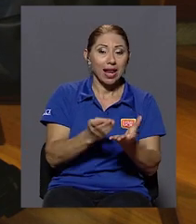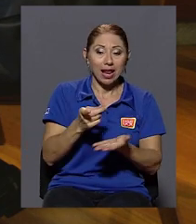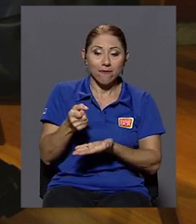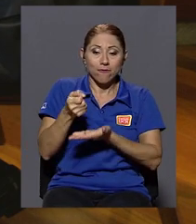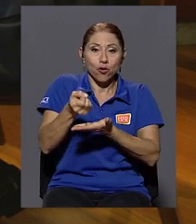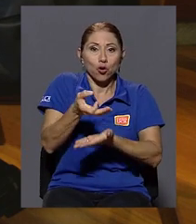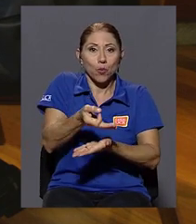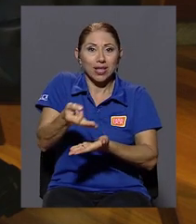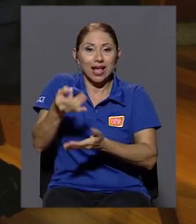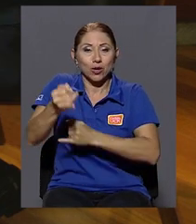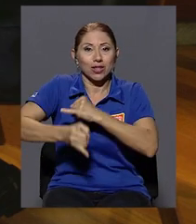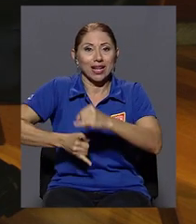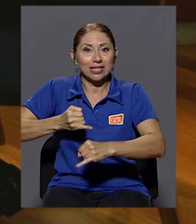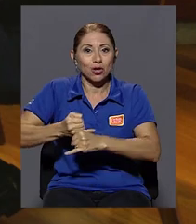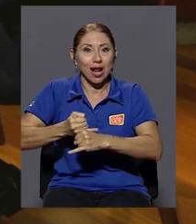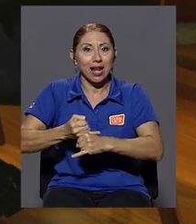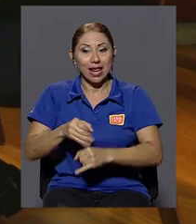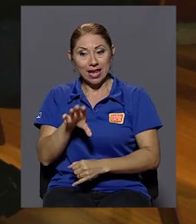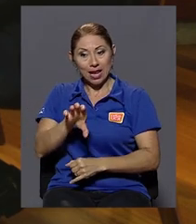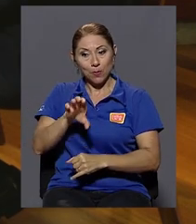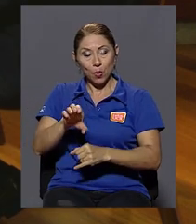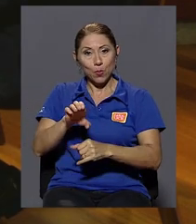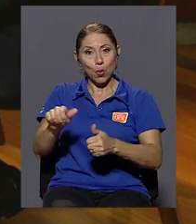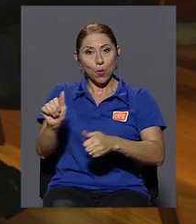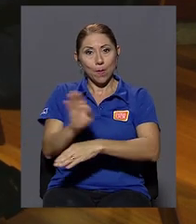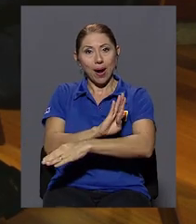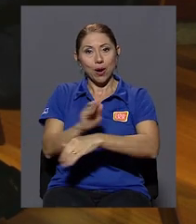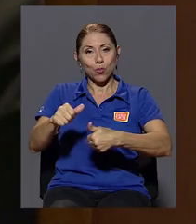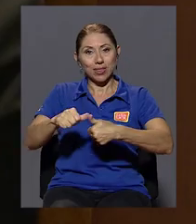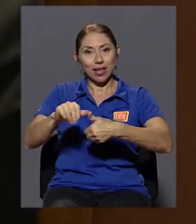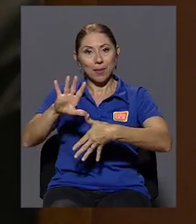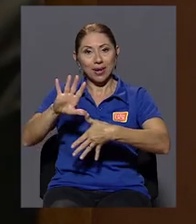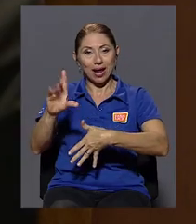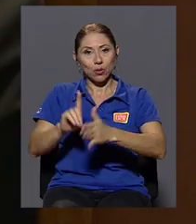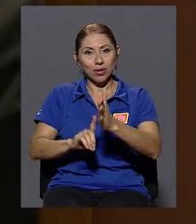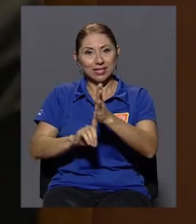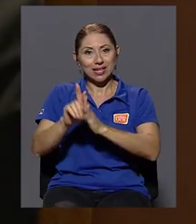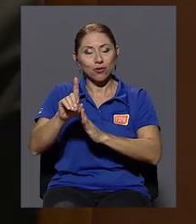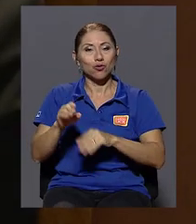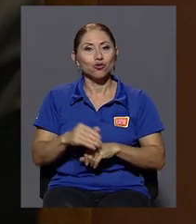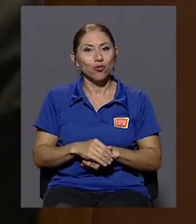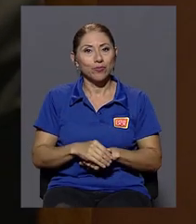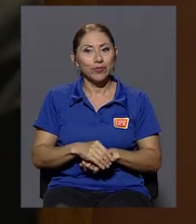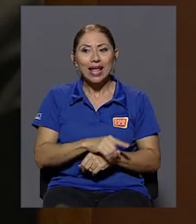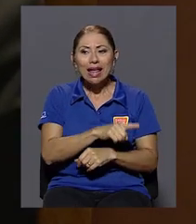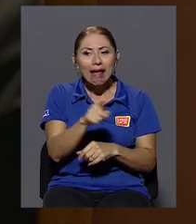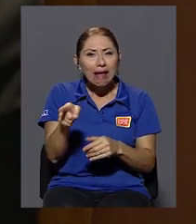Internacional y el propio Banco Interamericano de Desarrollo, que insisten en la